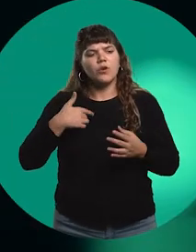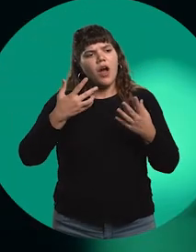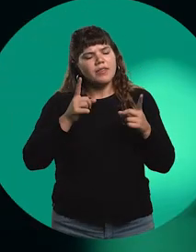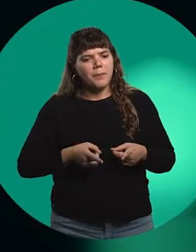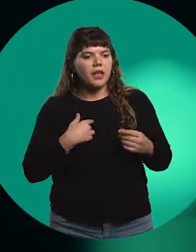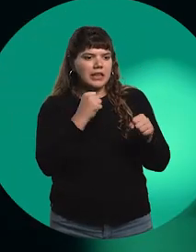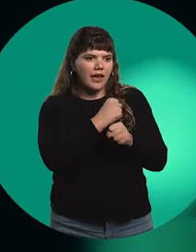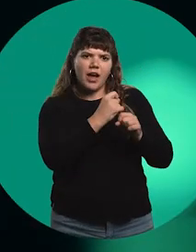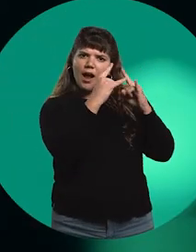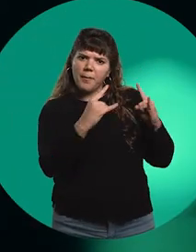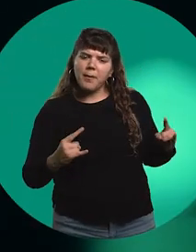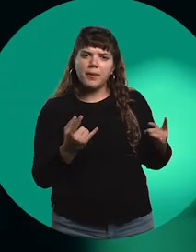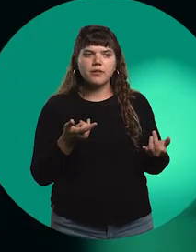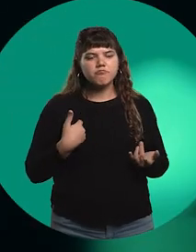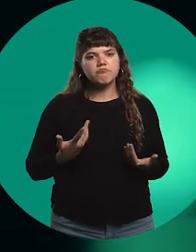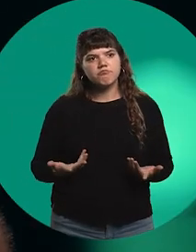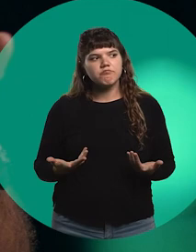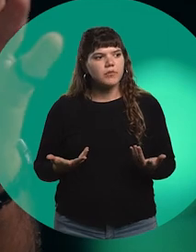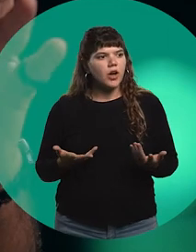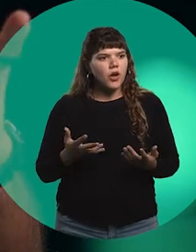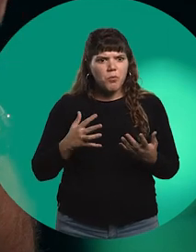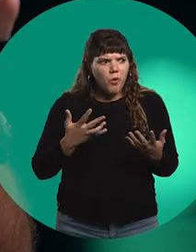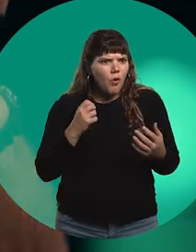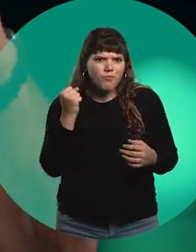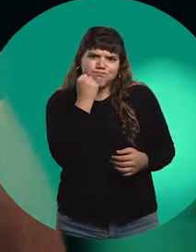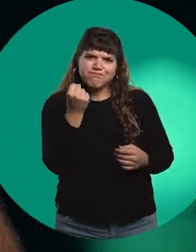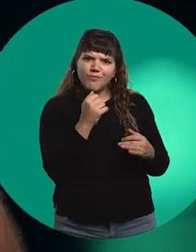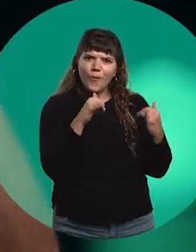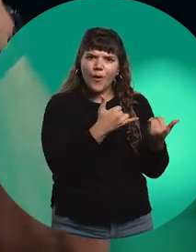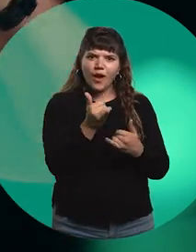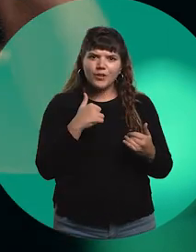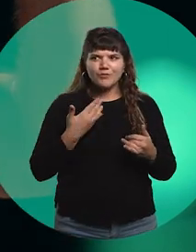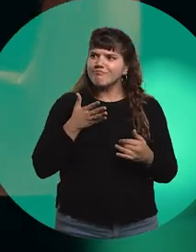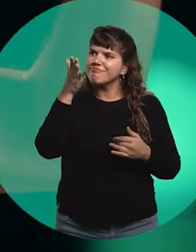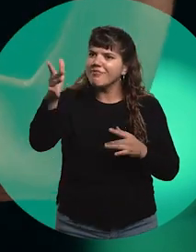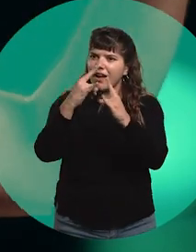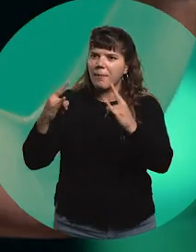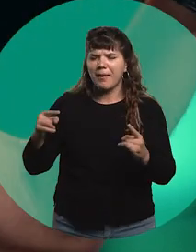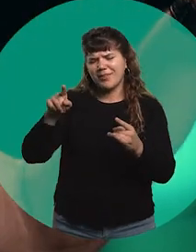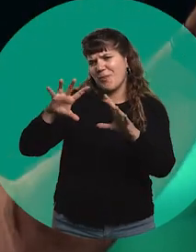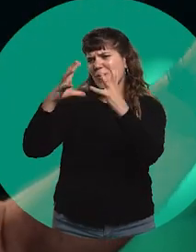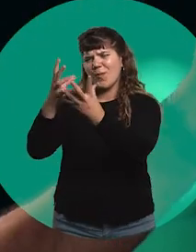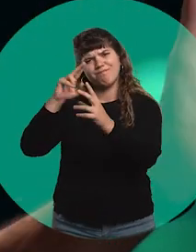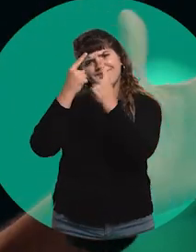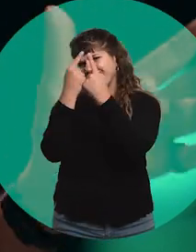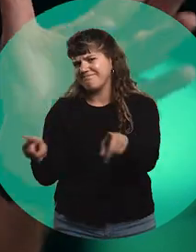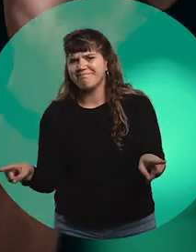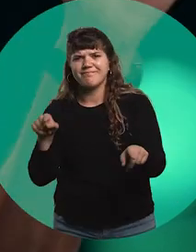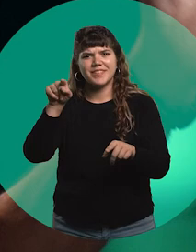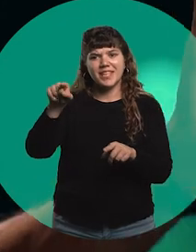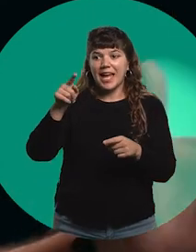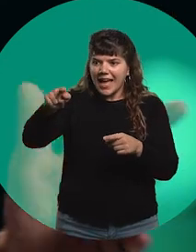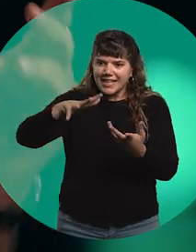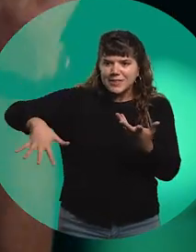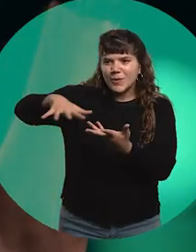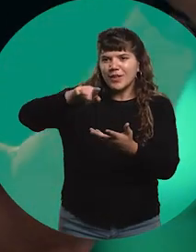muchas veces trabajar en campamentos y, bueno, decía, bueno, es como un gran juego. Cuando salís del campamento vas a una burbuja diferente, ¿verdad?, a una ficción